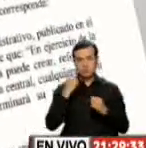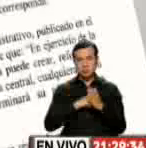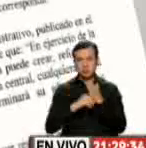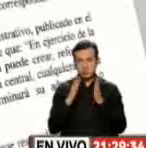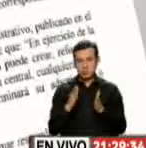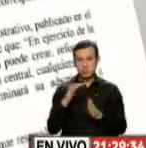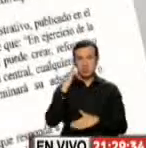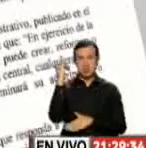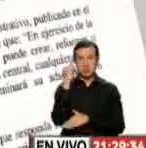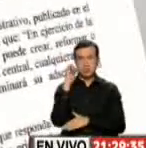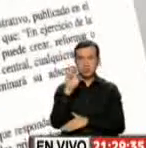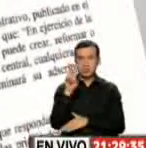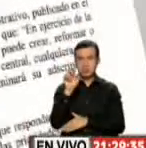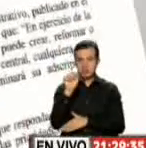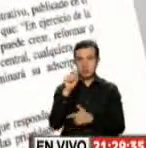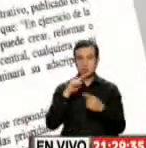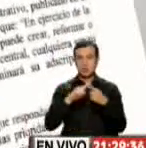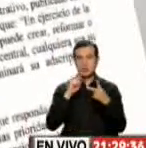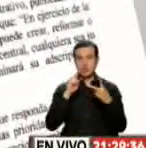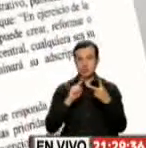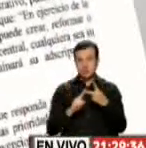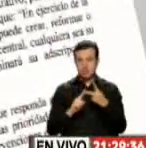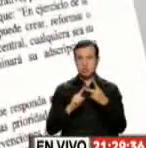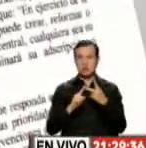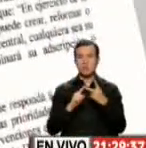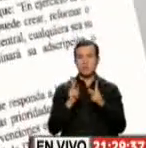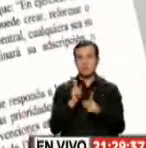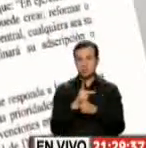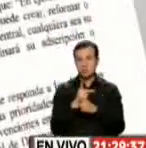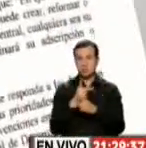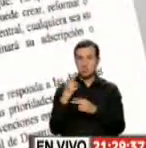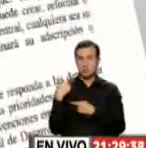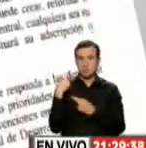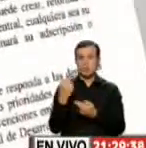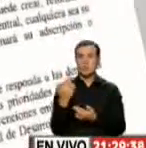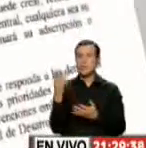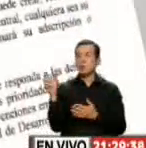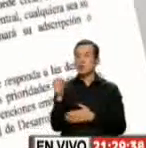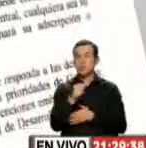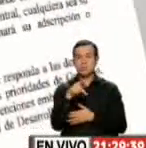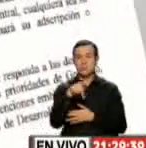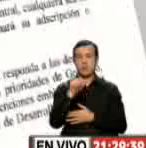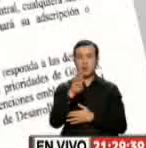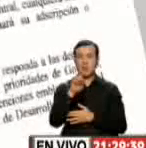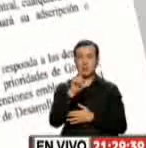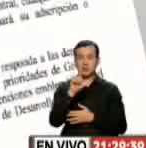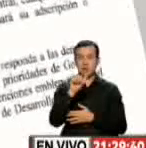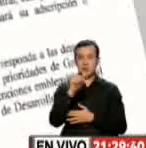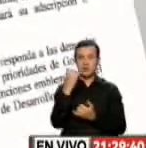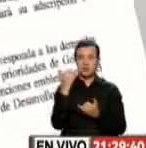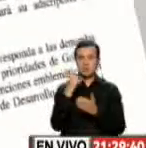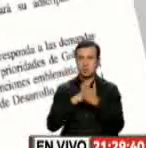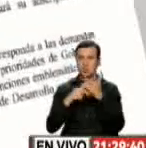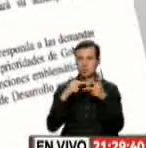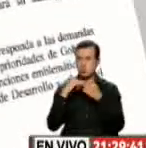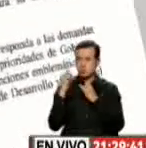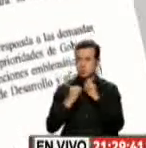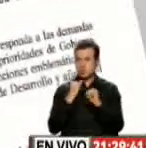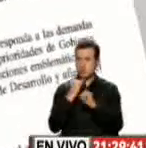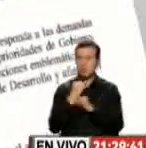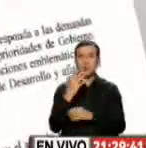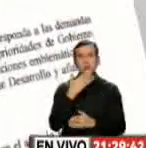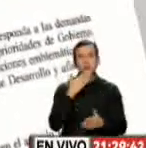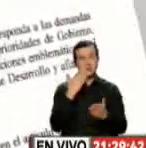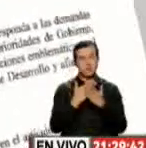ministras de Industrias y Productividad, Eva García, y encargó esta cartera de Estado a Pablo Campana, actual ministro de Comercio Exterior. Además,